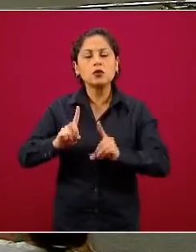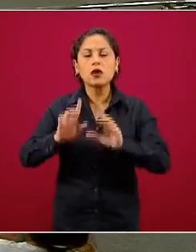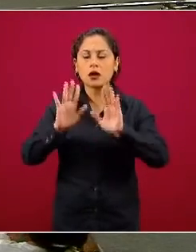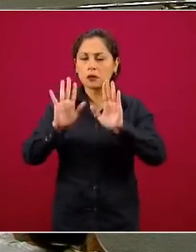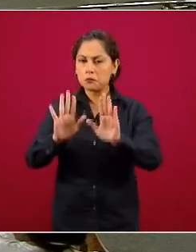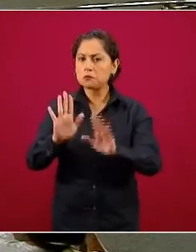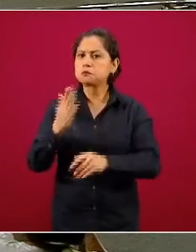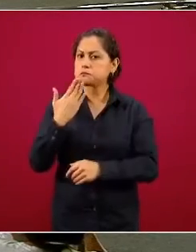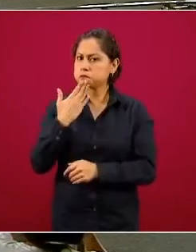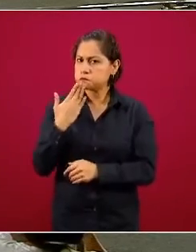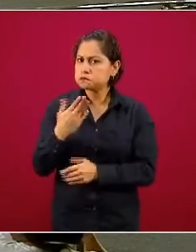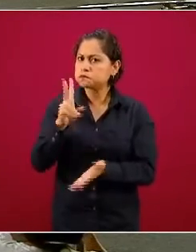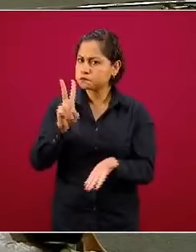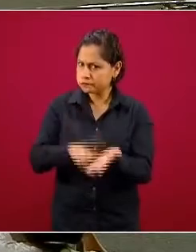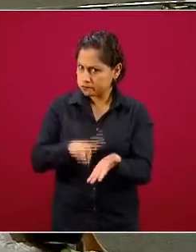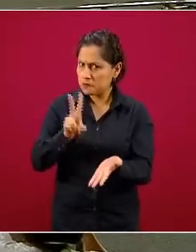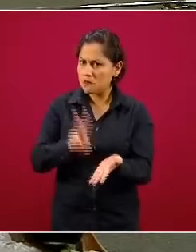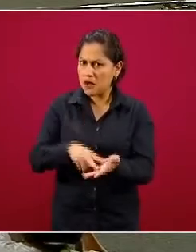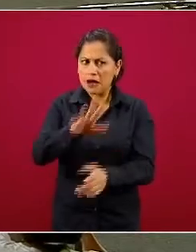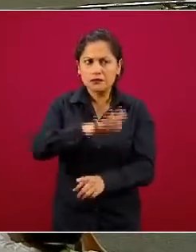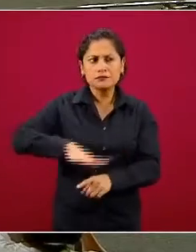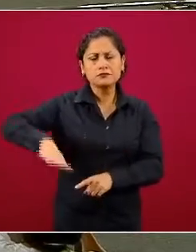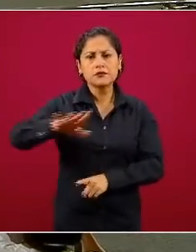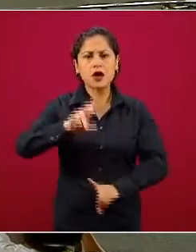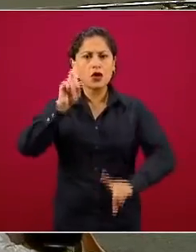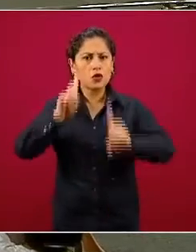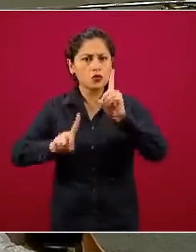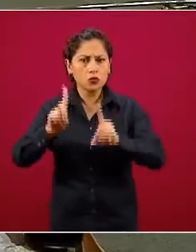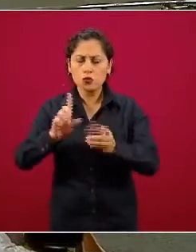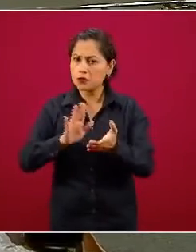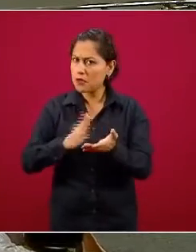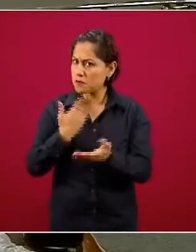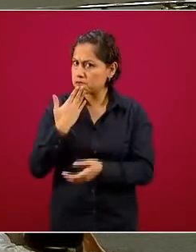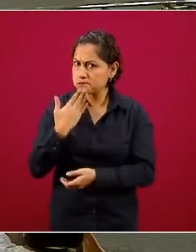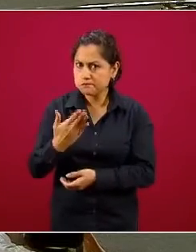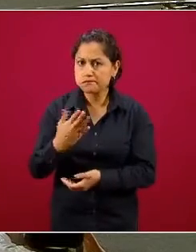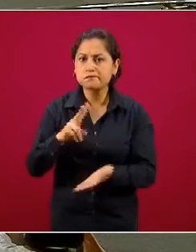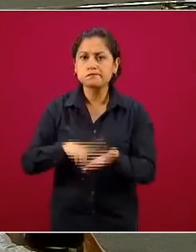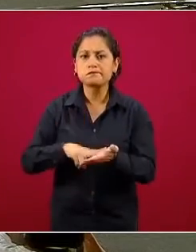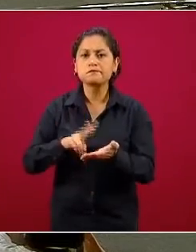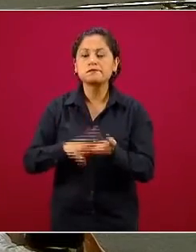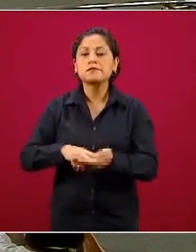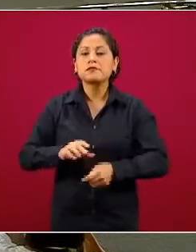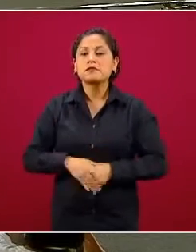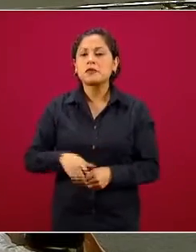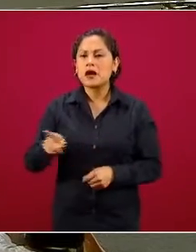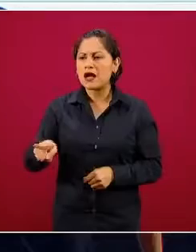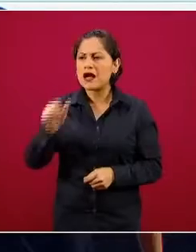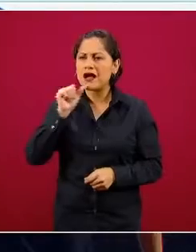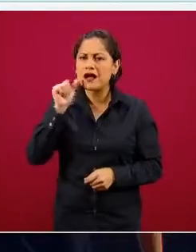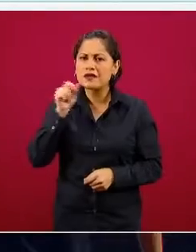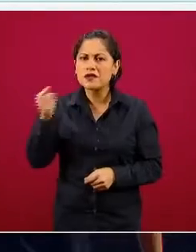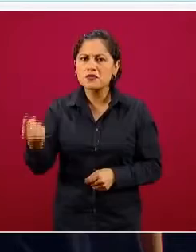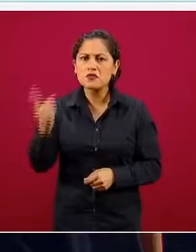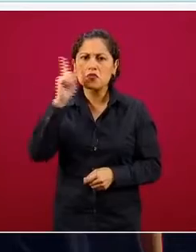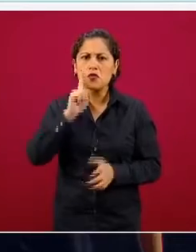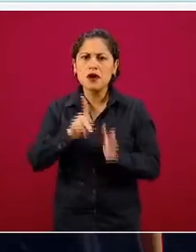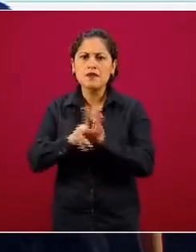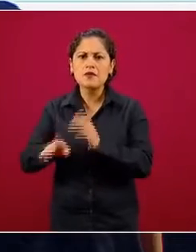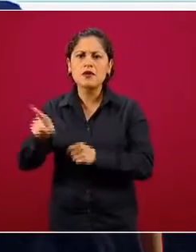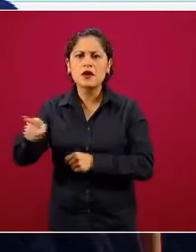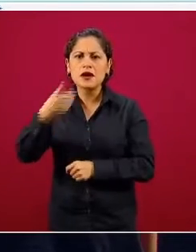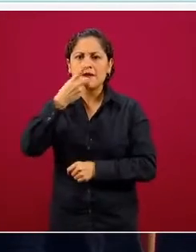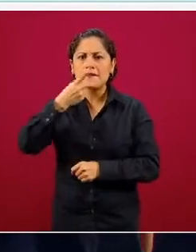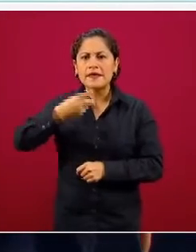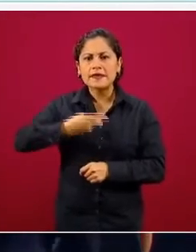parece válida cualquier inquietud. Ayer una de ustedes me preguntaba sobre la crítica, las observaciones.